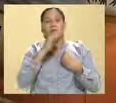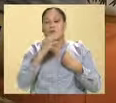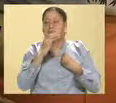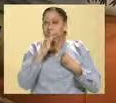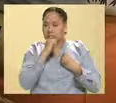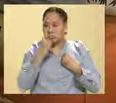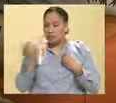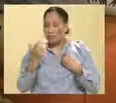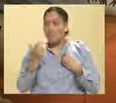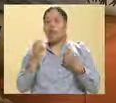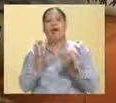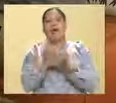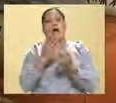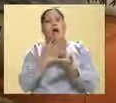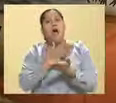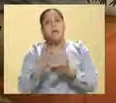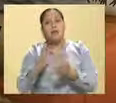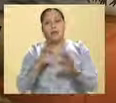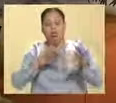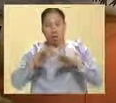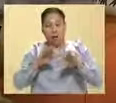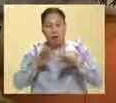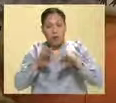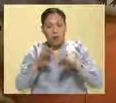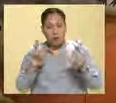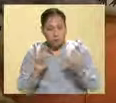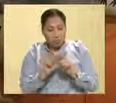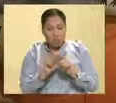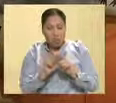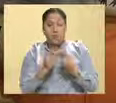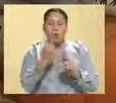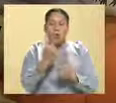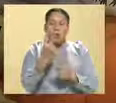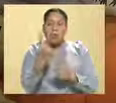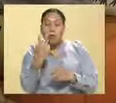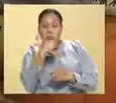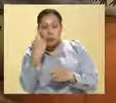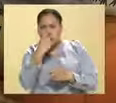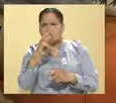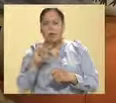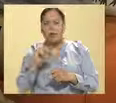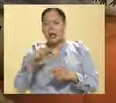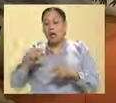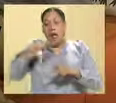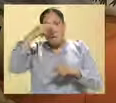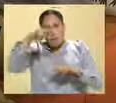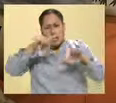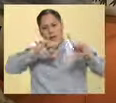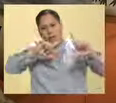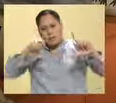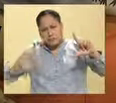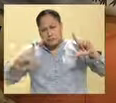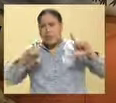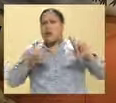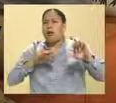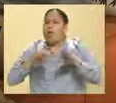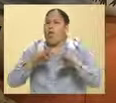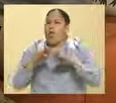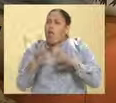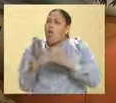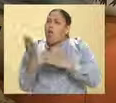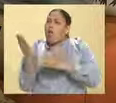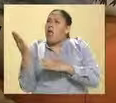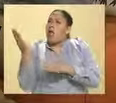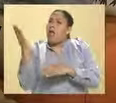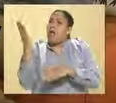largas también, ¿no? Ah, claro, contrario a lo que muchos creen, en México los trabajadores ahora sí que laboran más